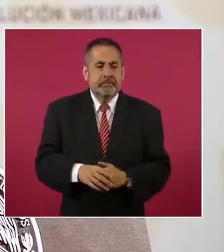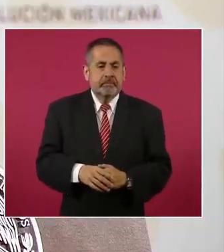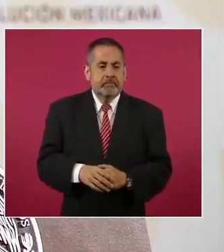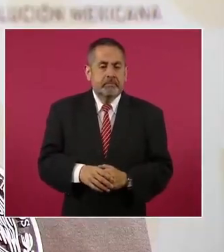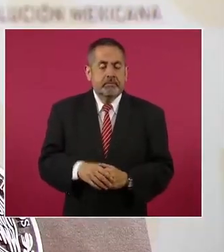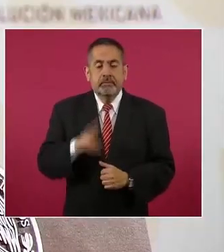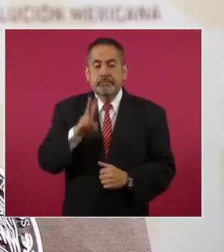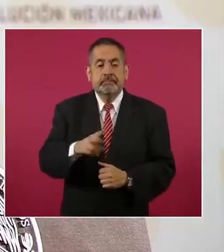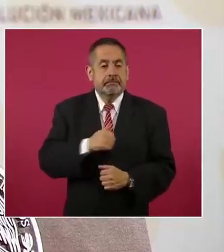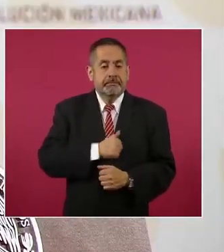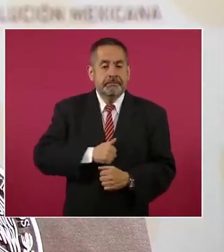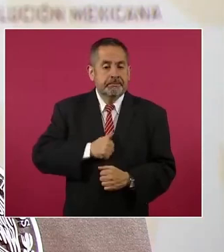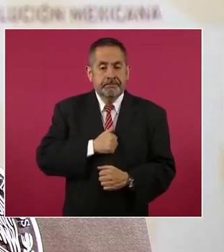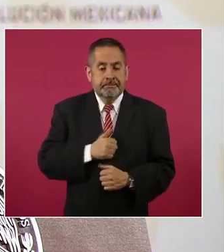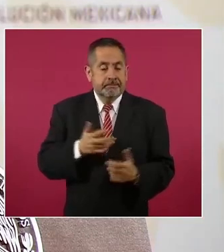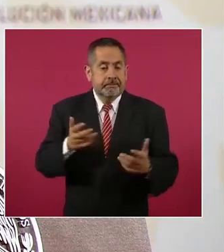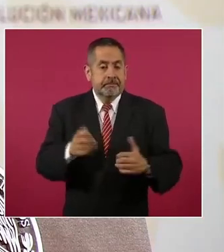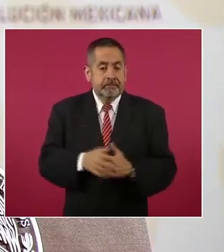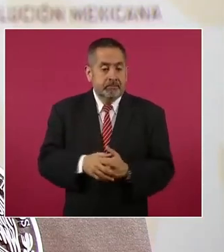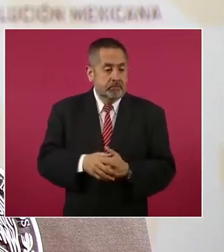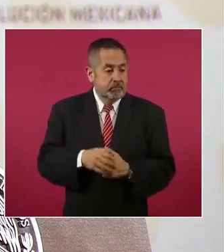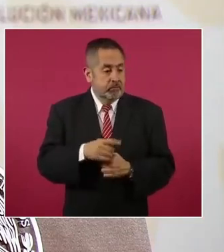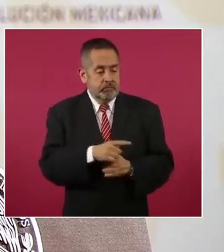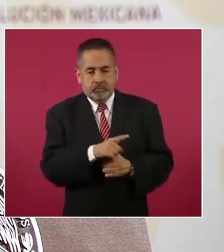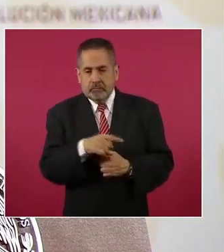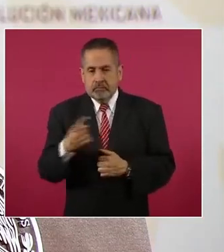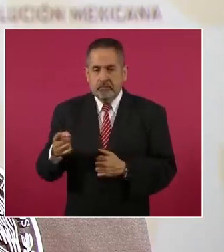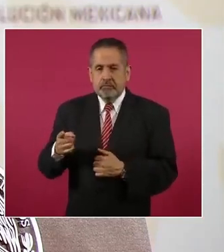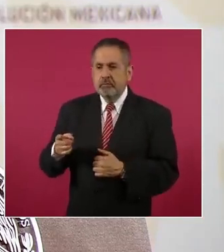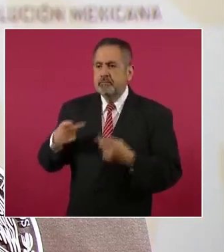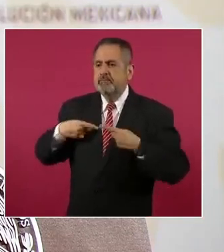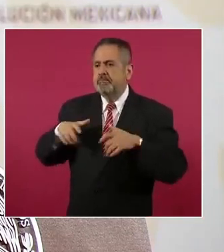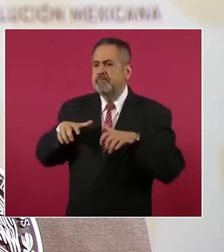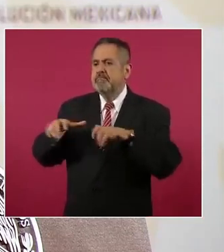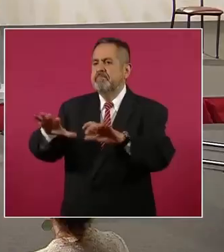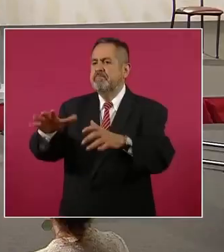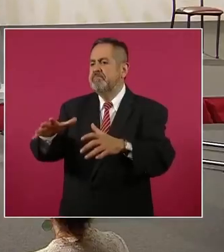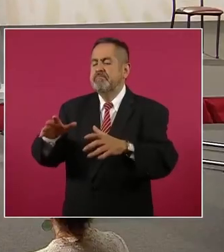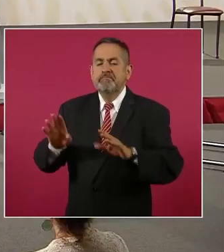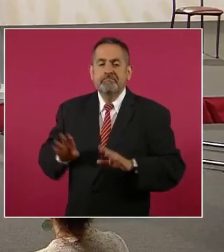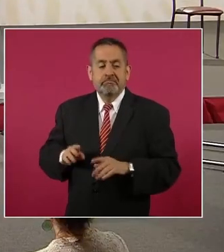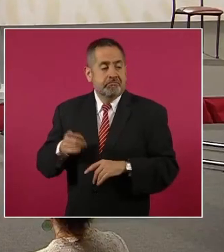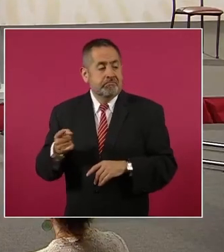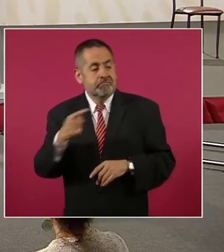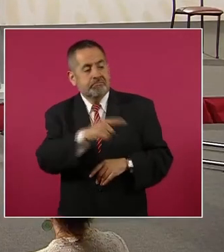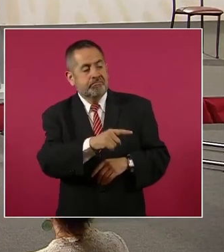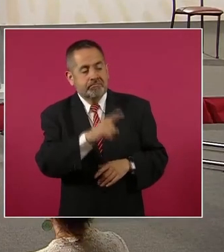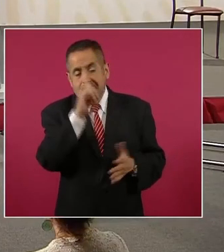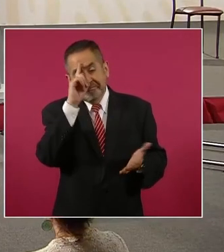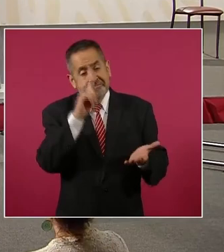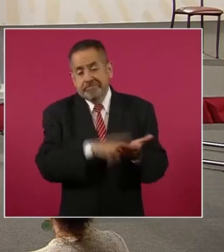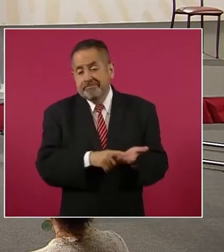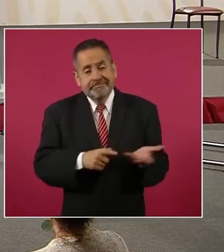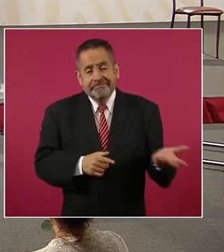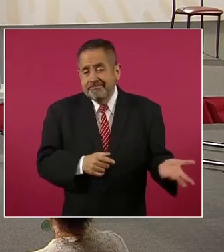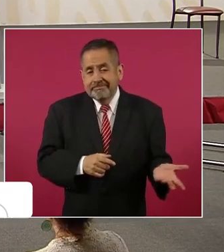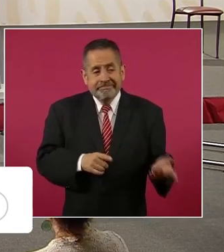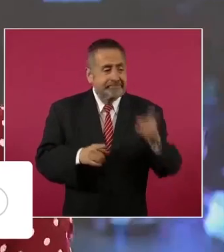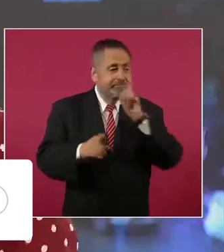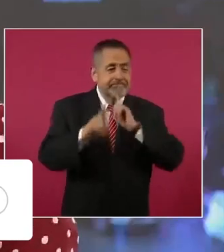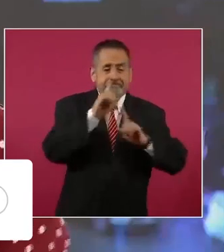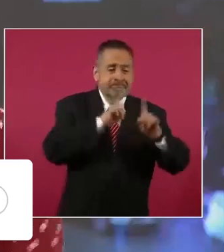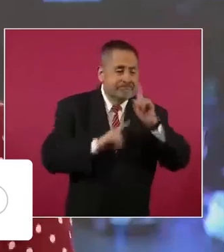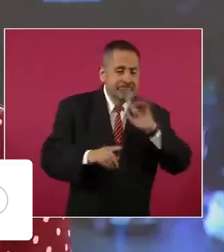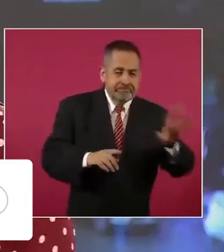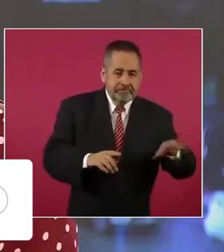lo lamentable o lo benéfico para el pueblo de México es que ya nadie les cree sus mentiras. Pero espérense